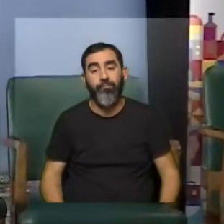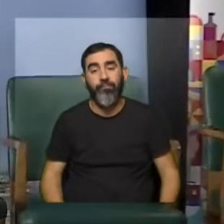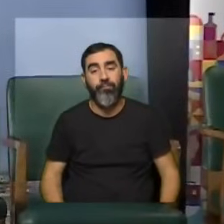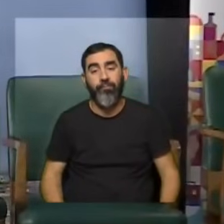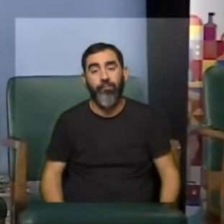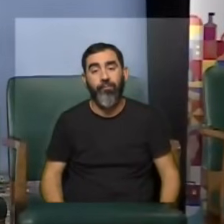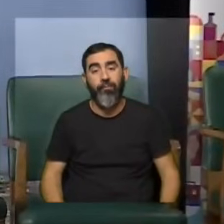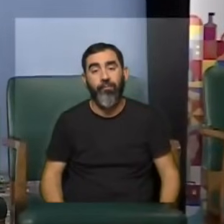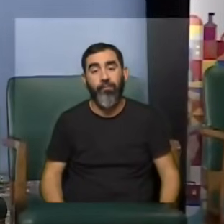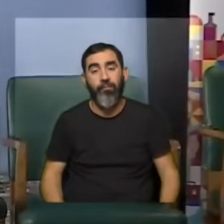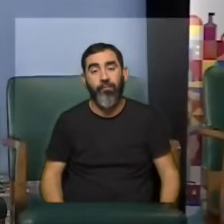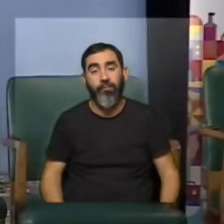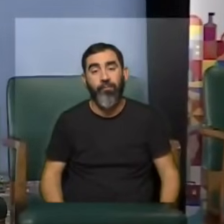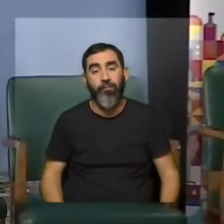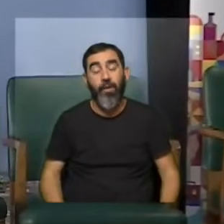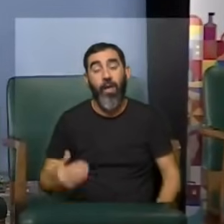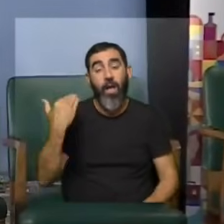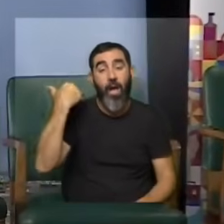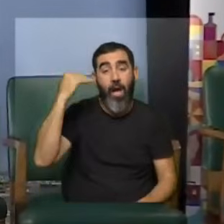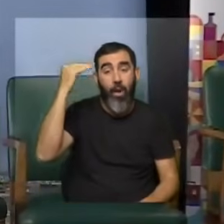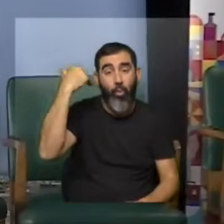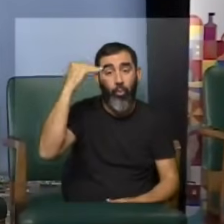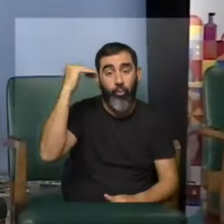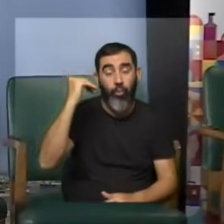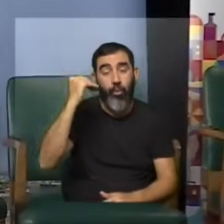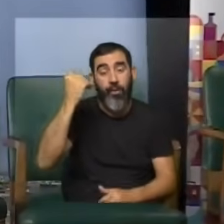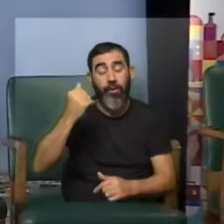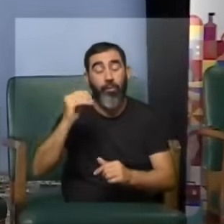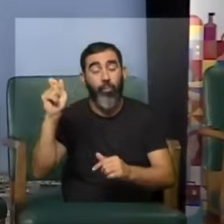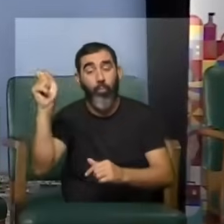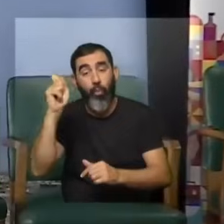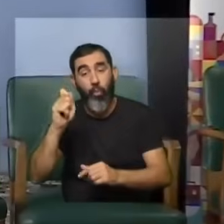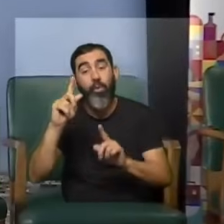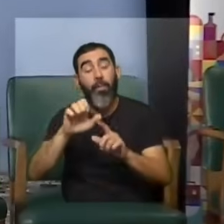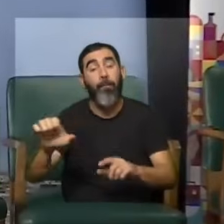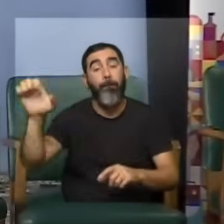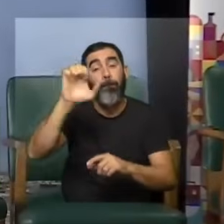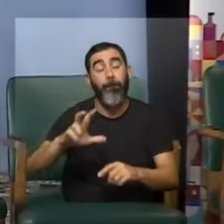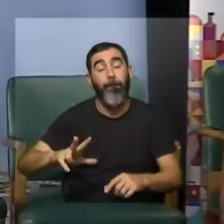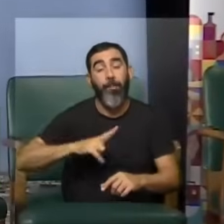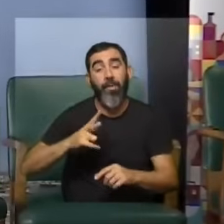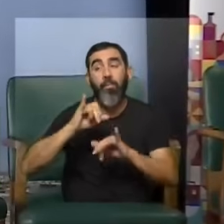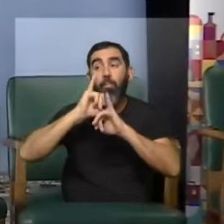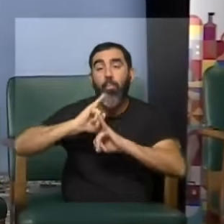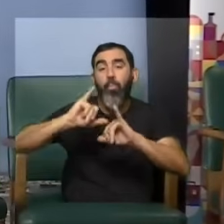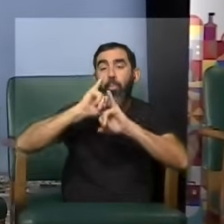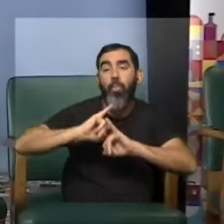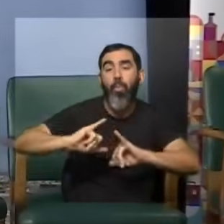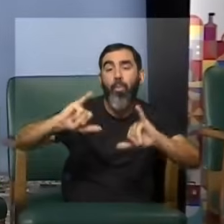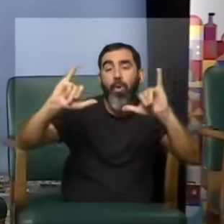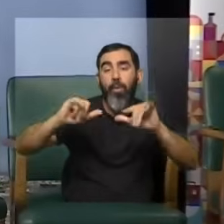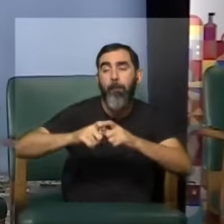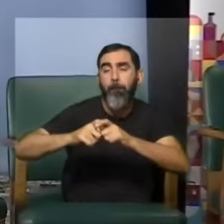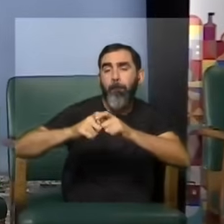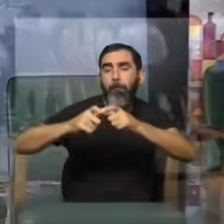Por último, Rosina, comentarte de que tanto autoridades de diferentes organismos públicos como empresarios privados buscan promover y que crezca,